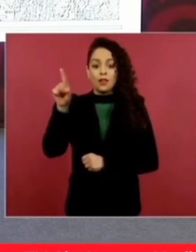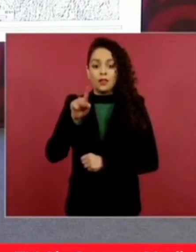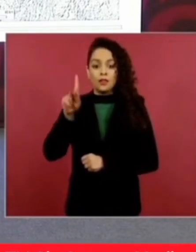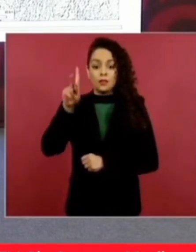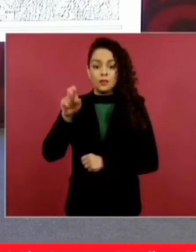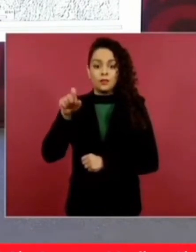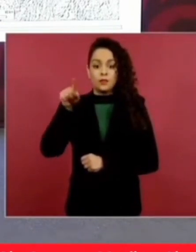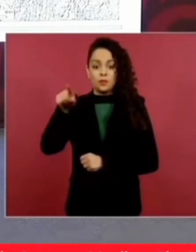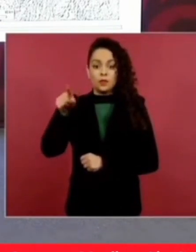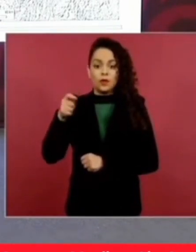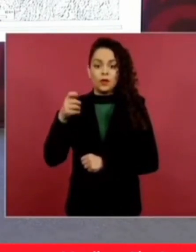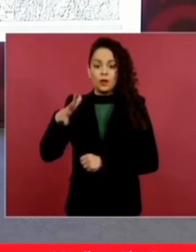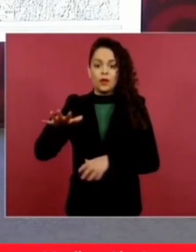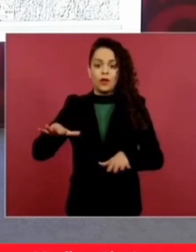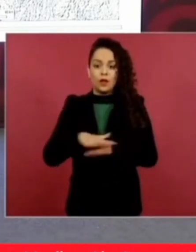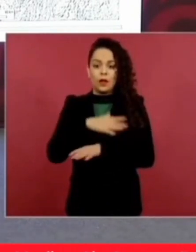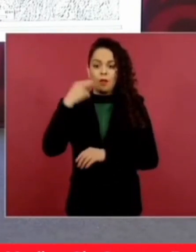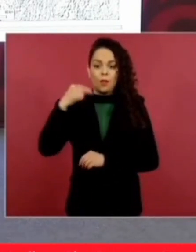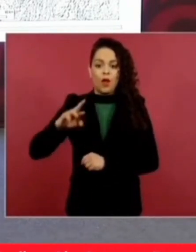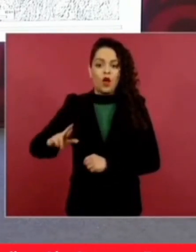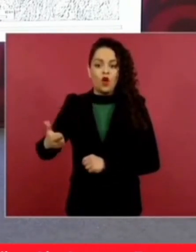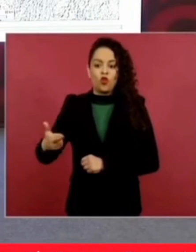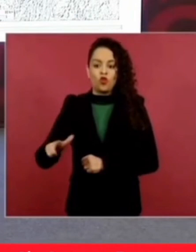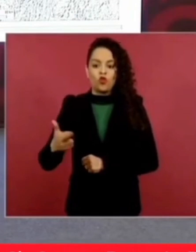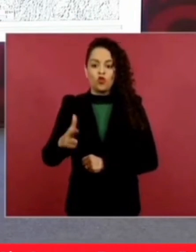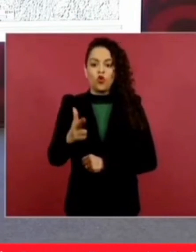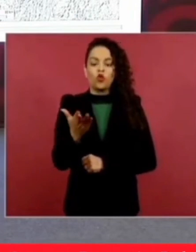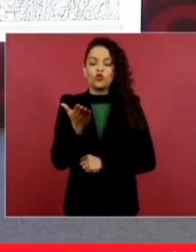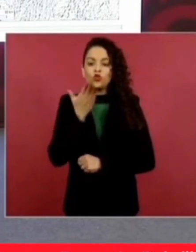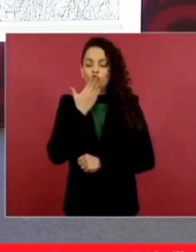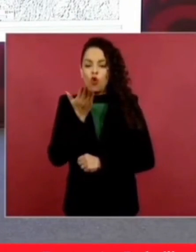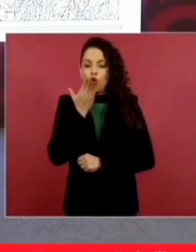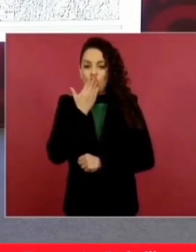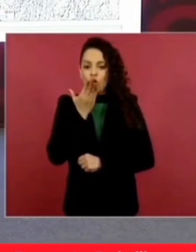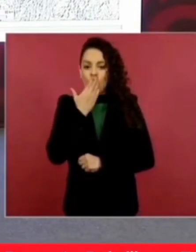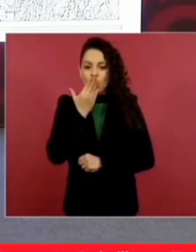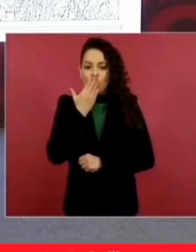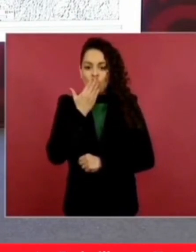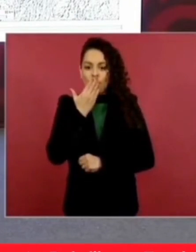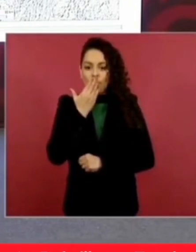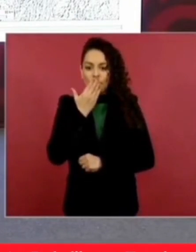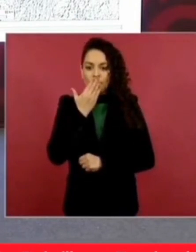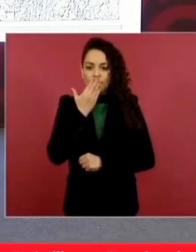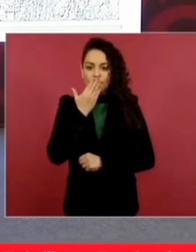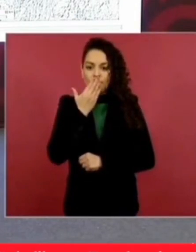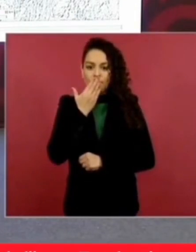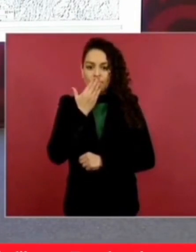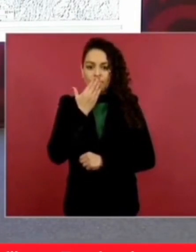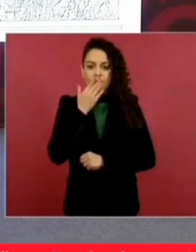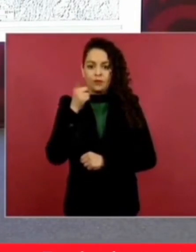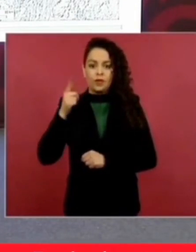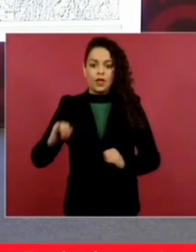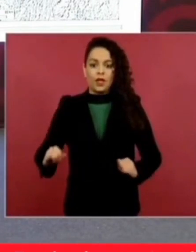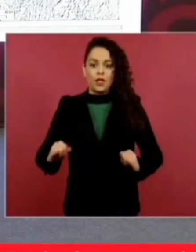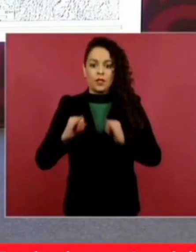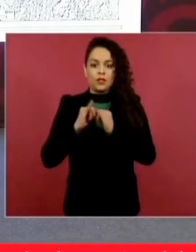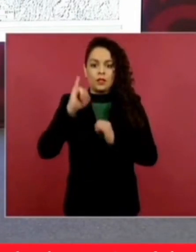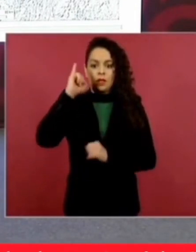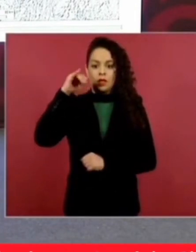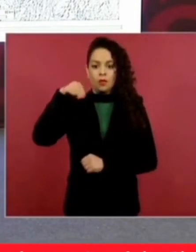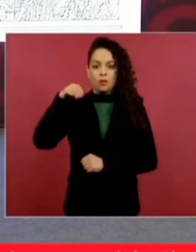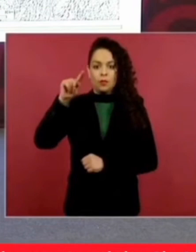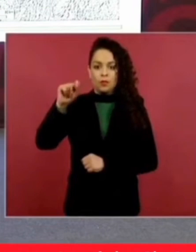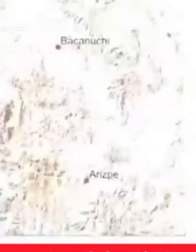de Río Sonora. Y en estudios del IMT, Instituto Mexicano de Tecnologías del Agua, demuestra que el derrame de